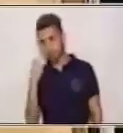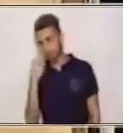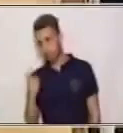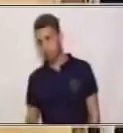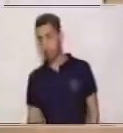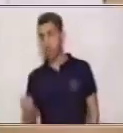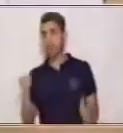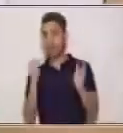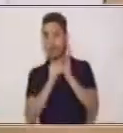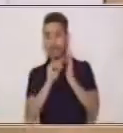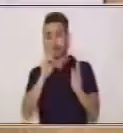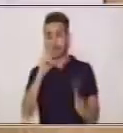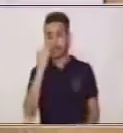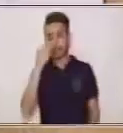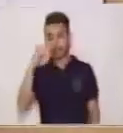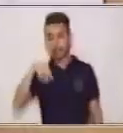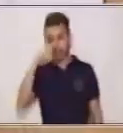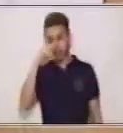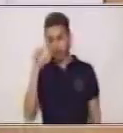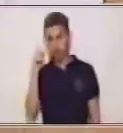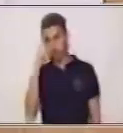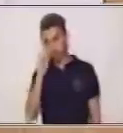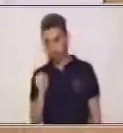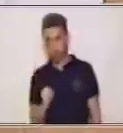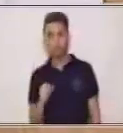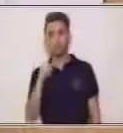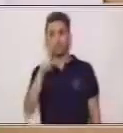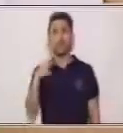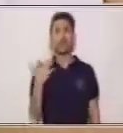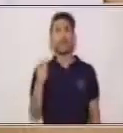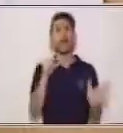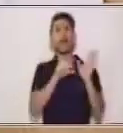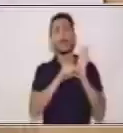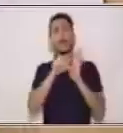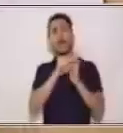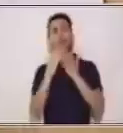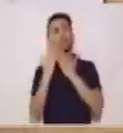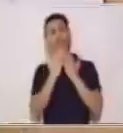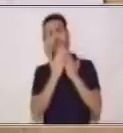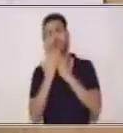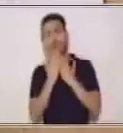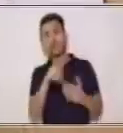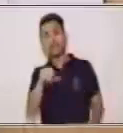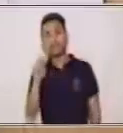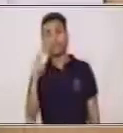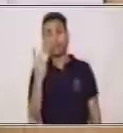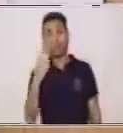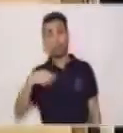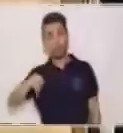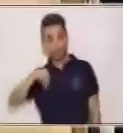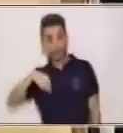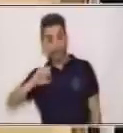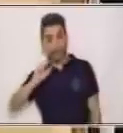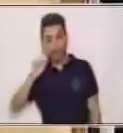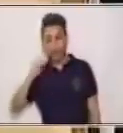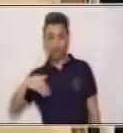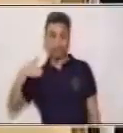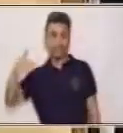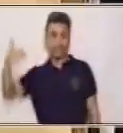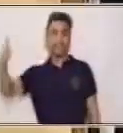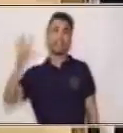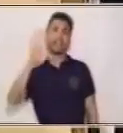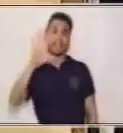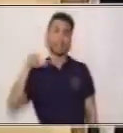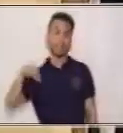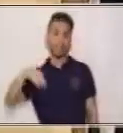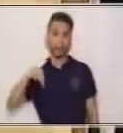qué grado estás tú? Estás en segundo, pero pronto pasarás a otro grado porque hoy aprenderás mucho. Vamos con los